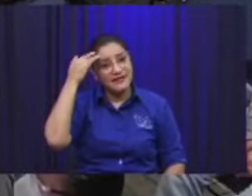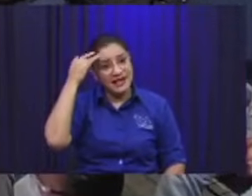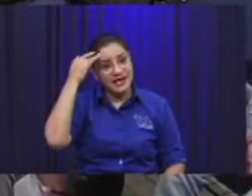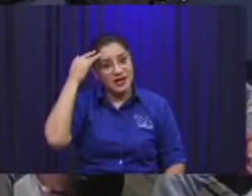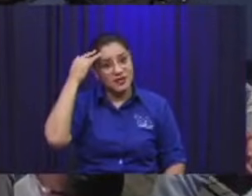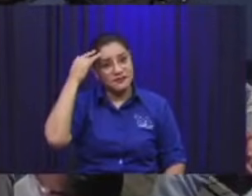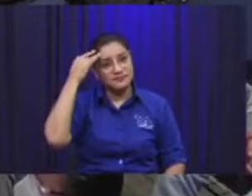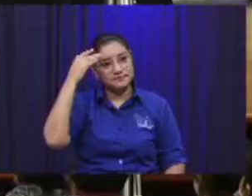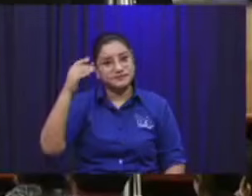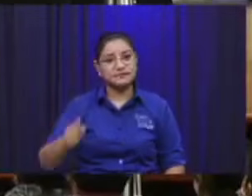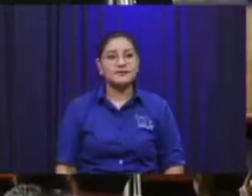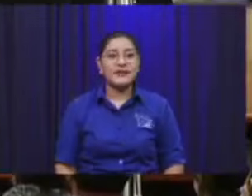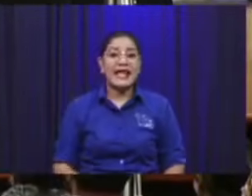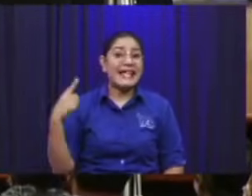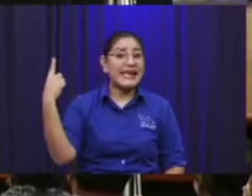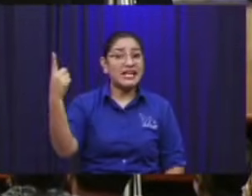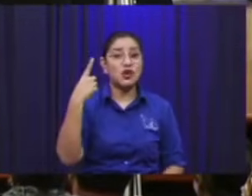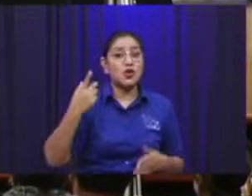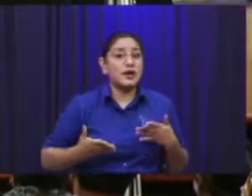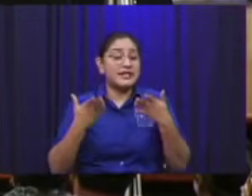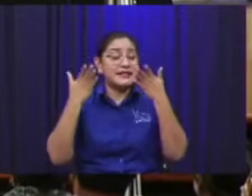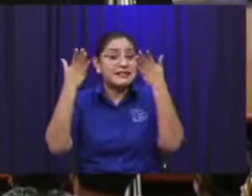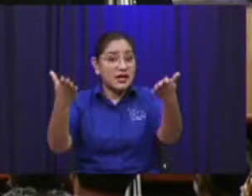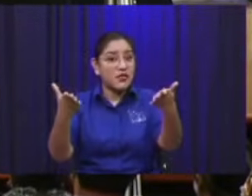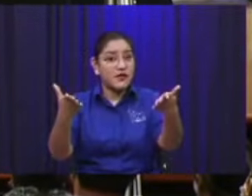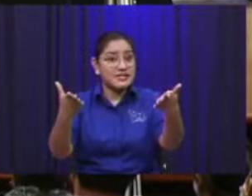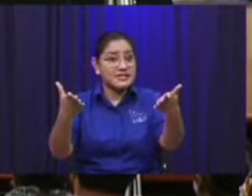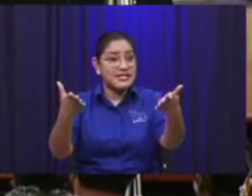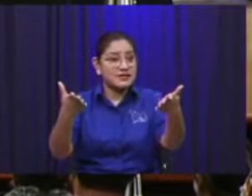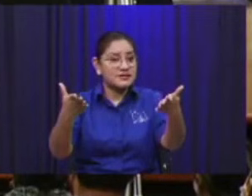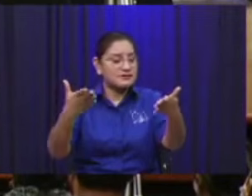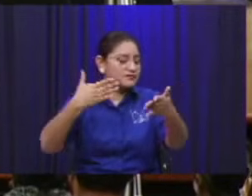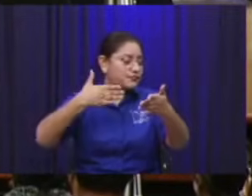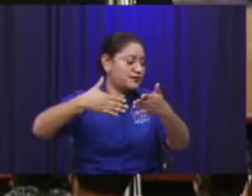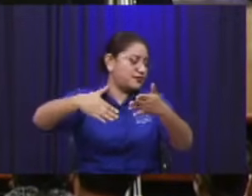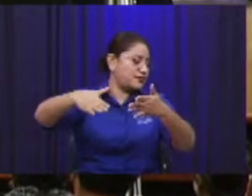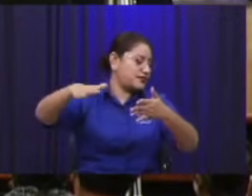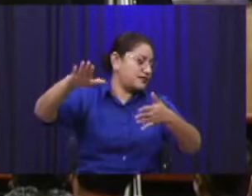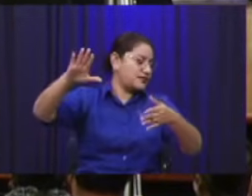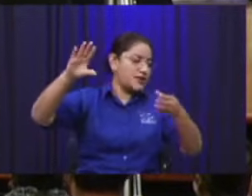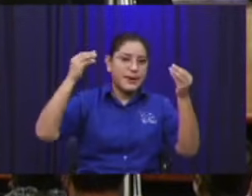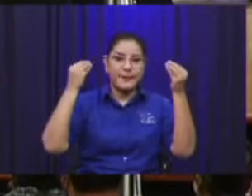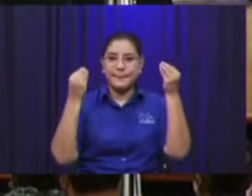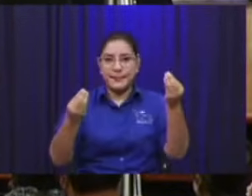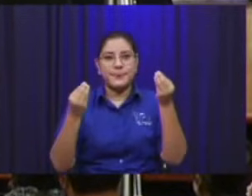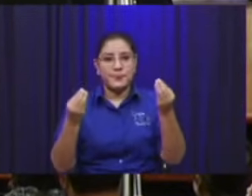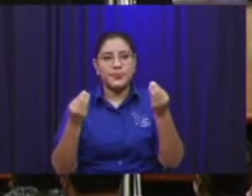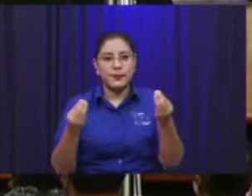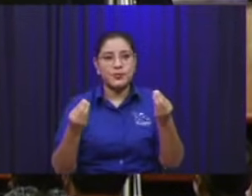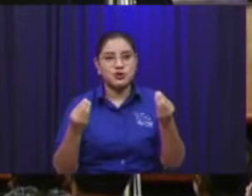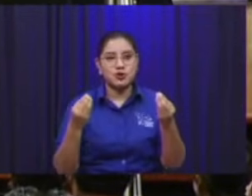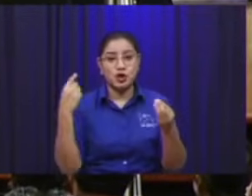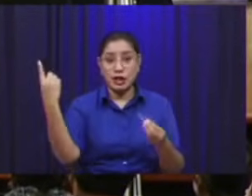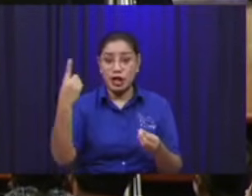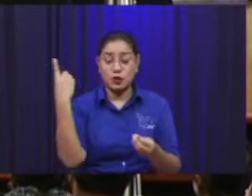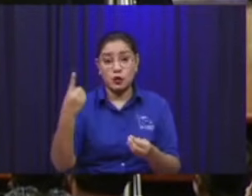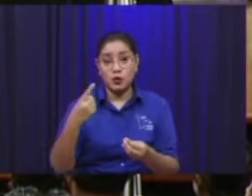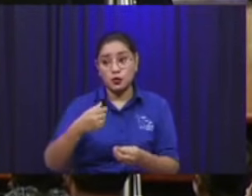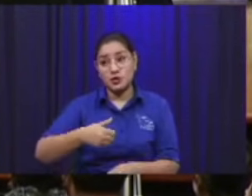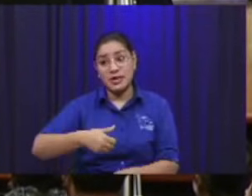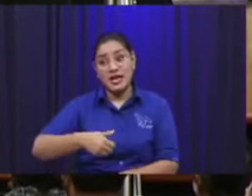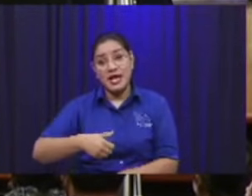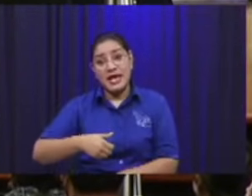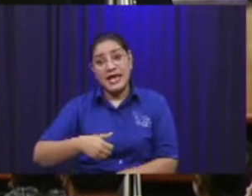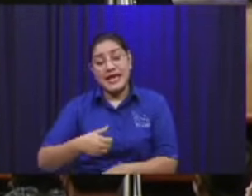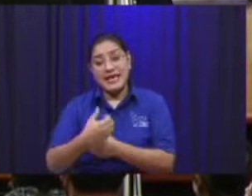eso que lo que te están ofreciendo es mucho más que lo que le ofrecieron a todos los demás salvos